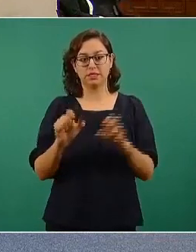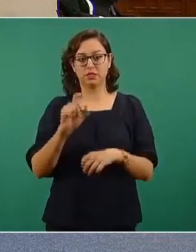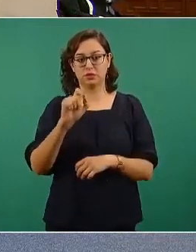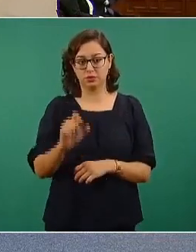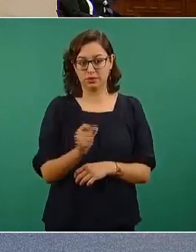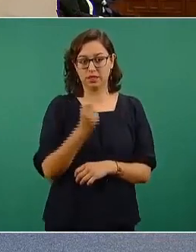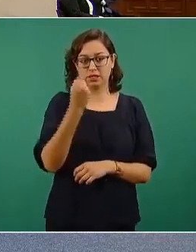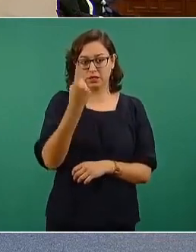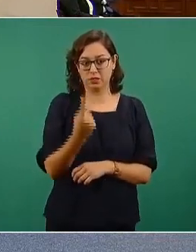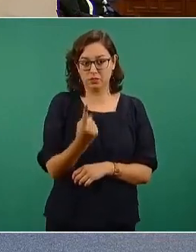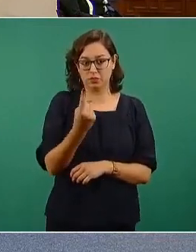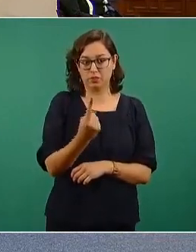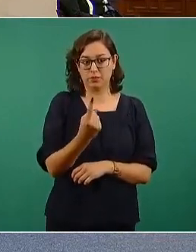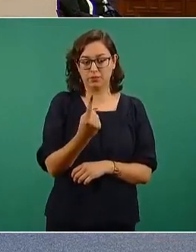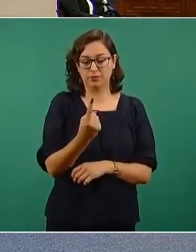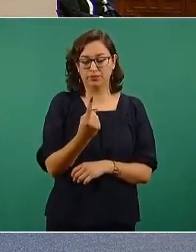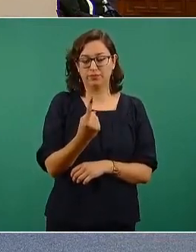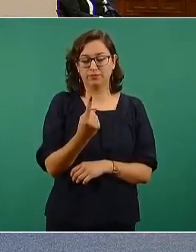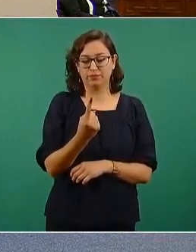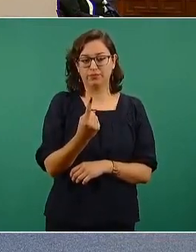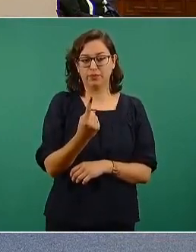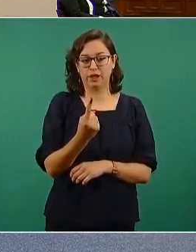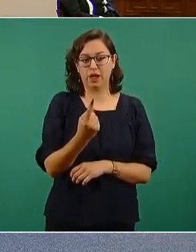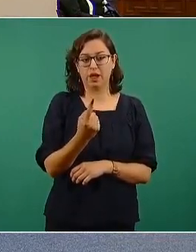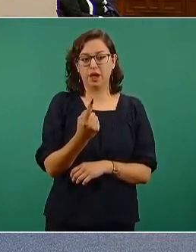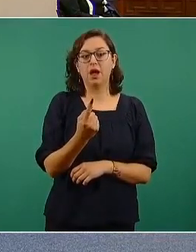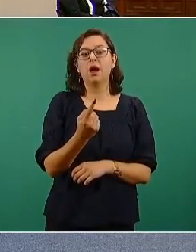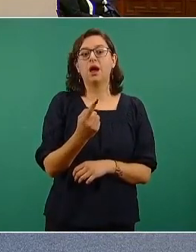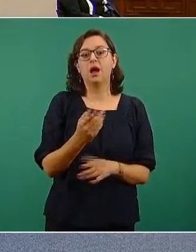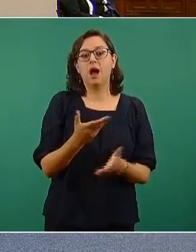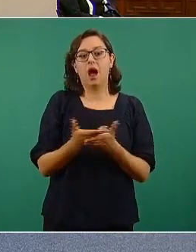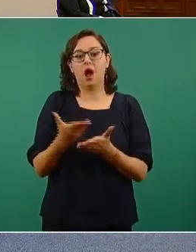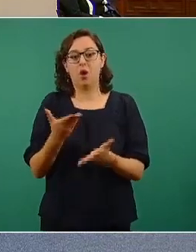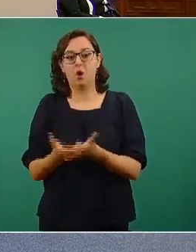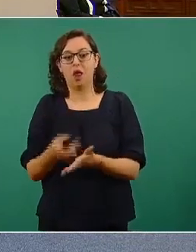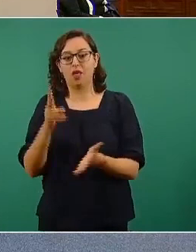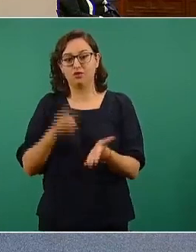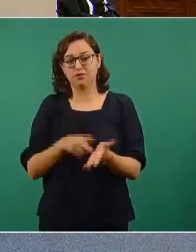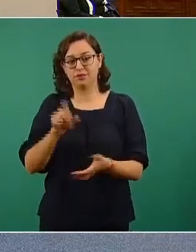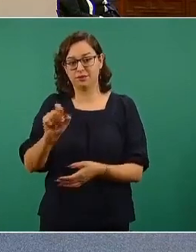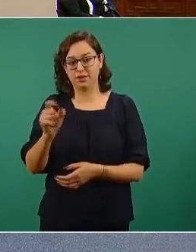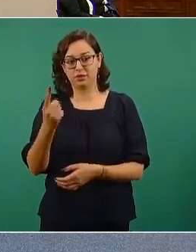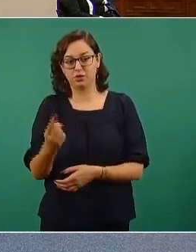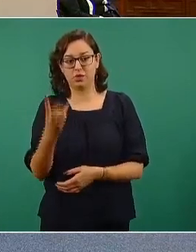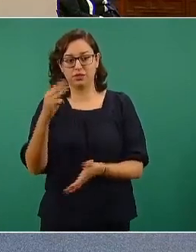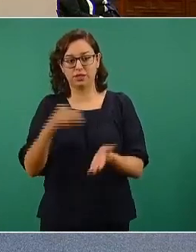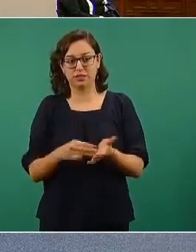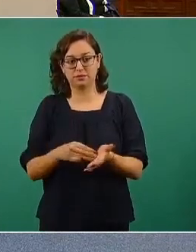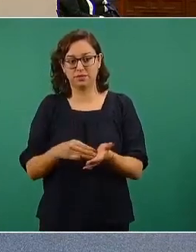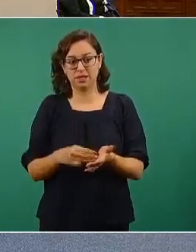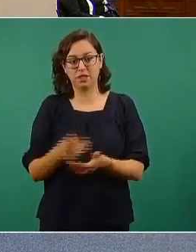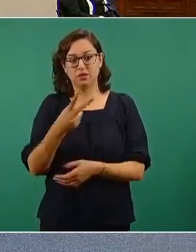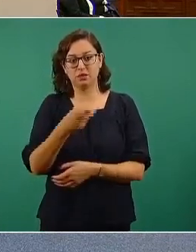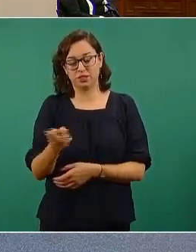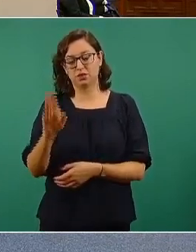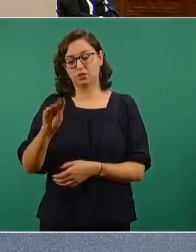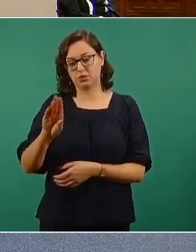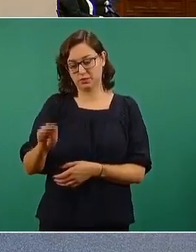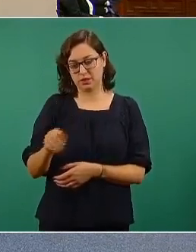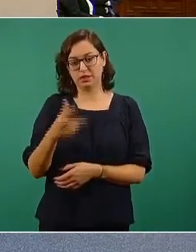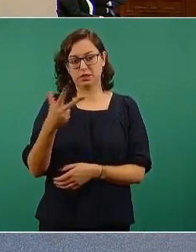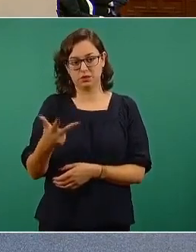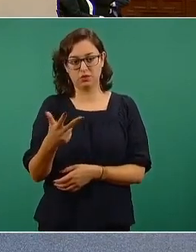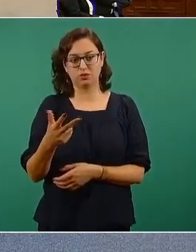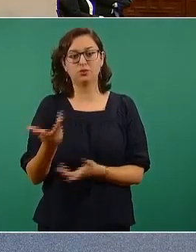3,298 en enero de este año. Aquí hay, en estos dos meses, un incremento del 20%.